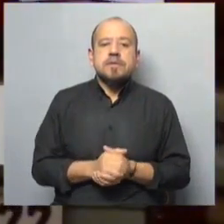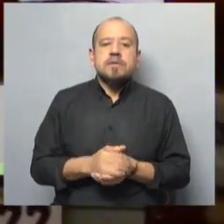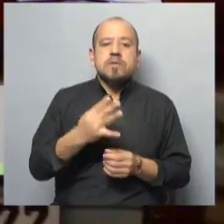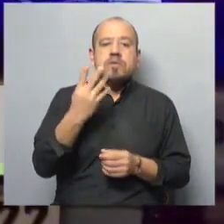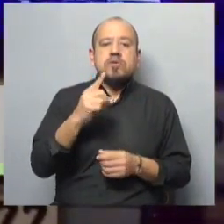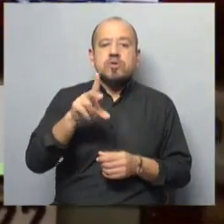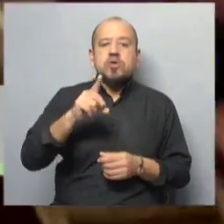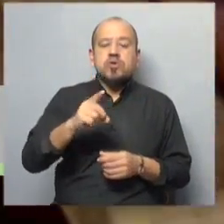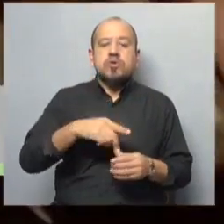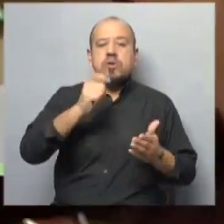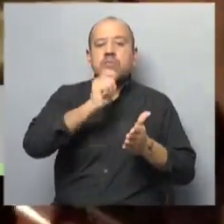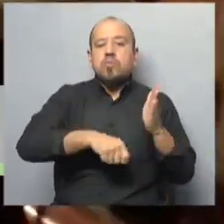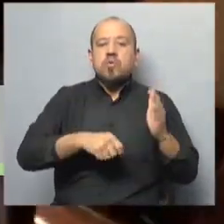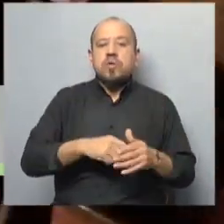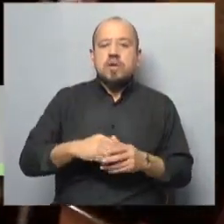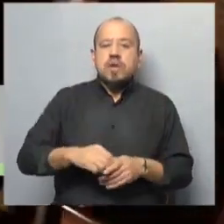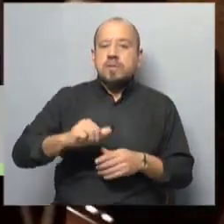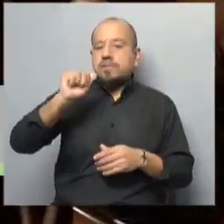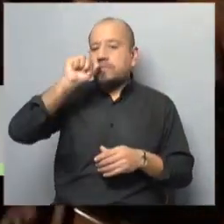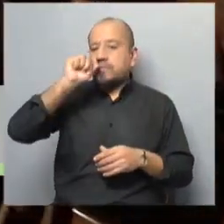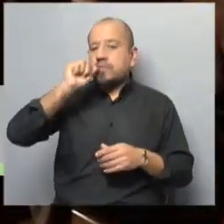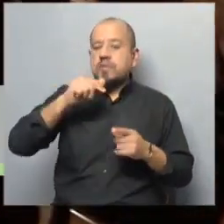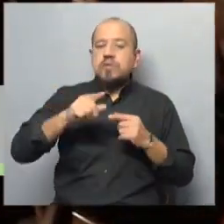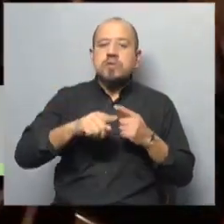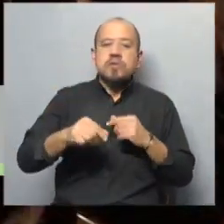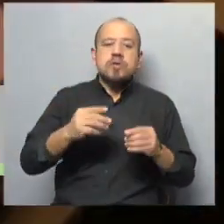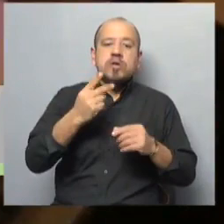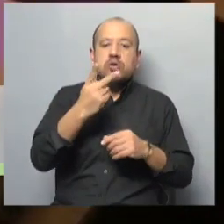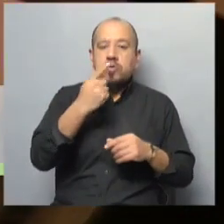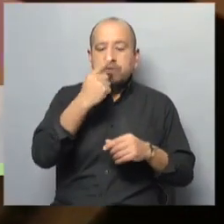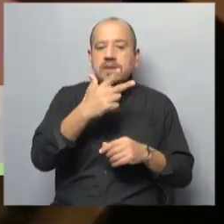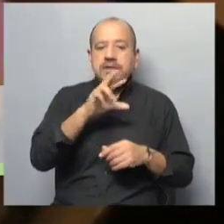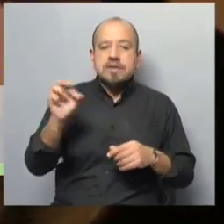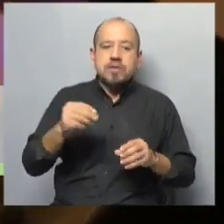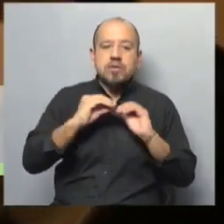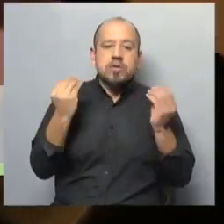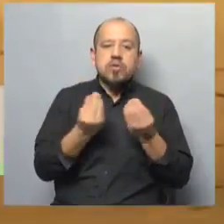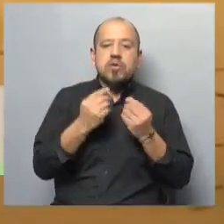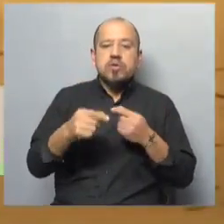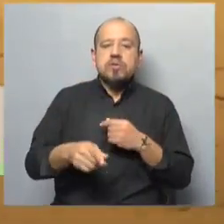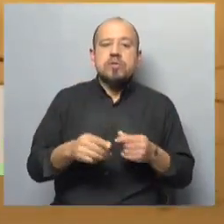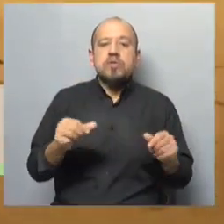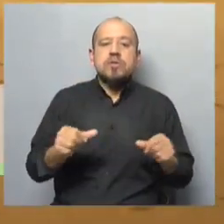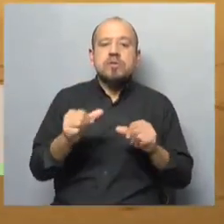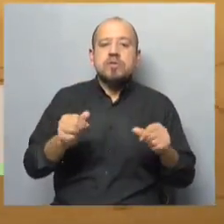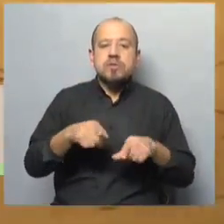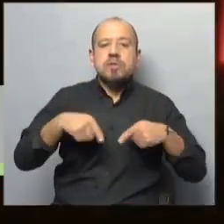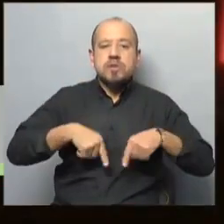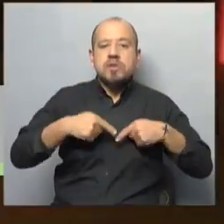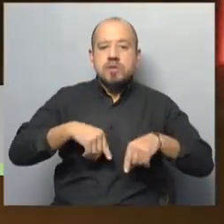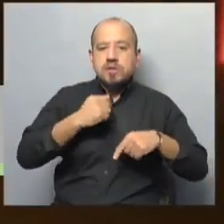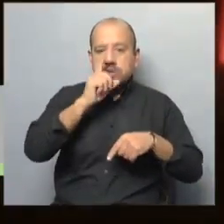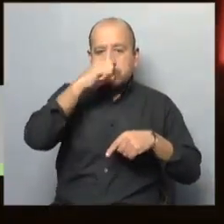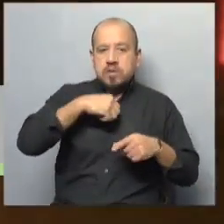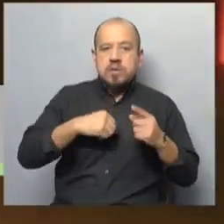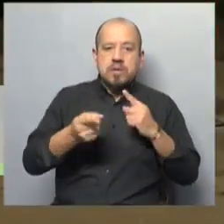412 multas y 42 espirometrías positivas de un total de 2.300 realizadas es el saldo de los operativos hechos por la Intendencia de Montevideo